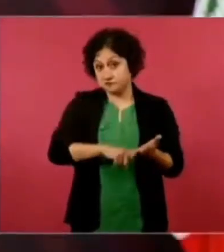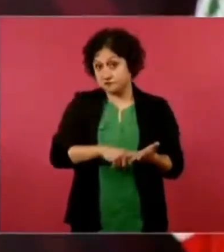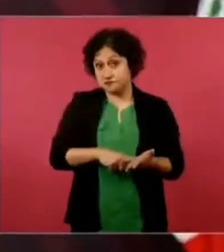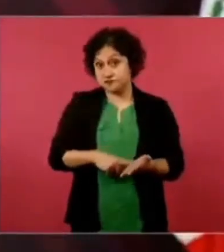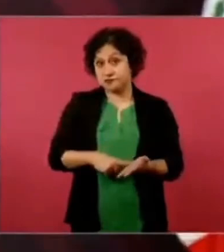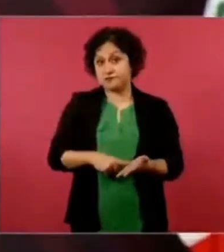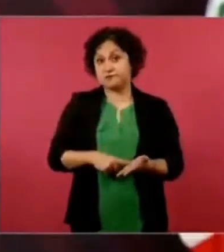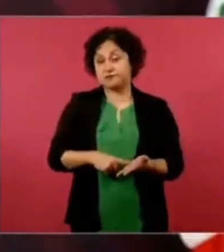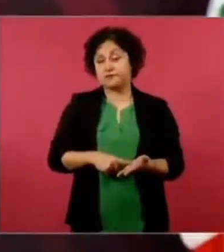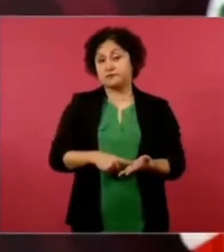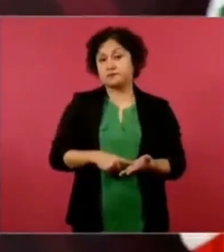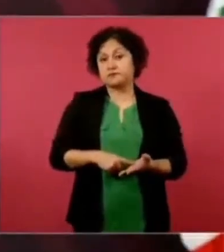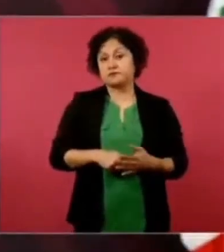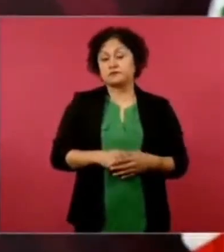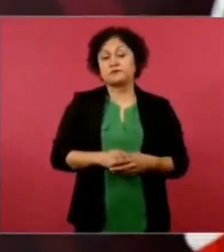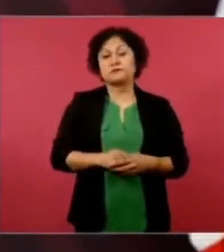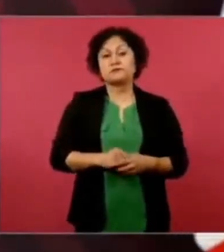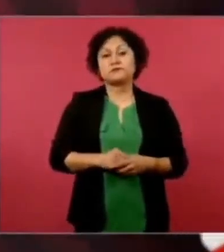lo deben de